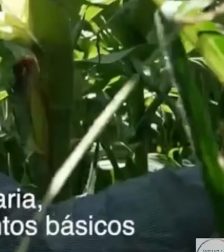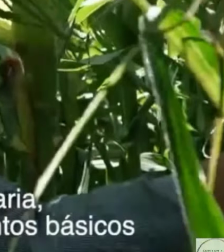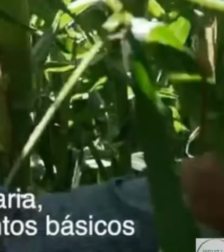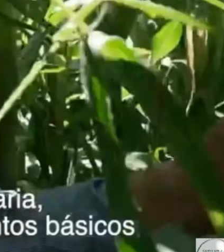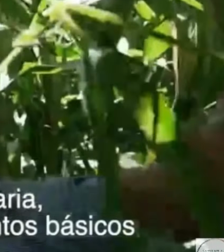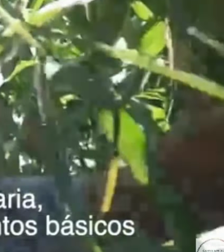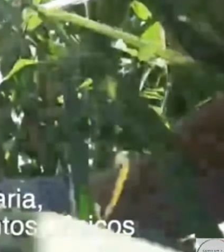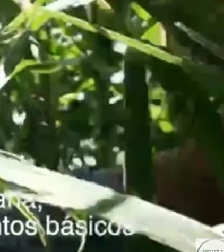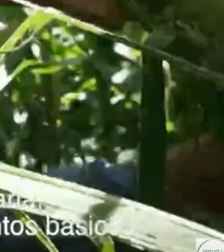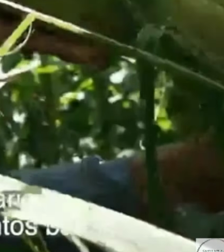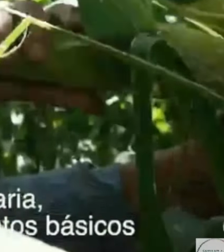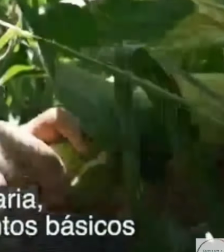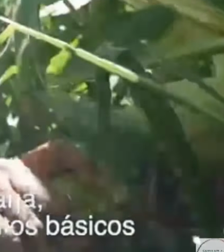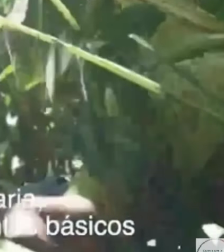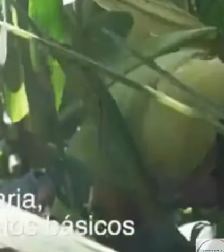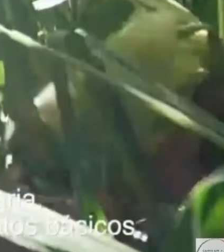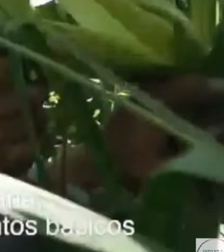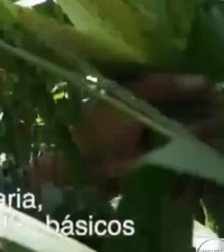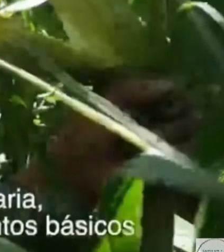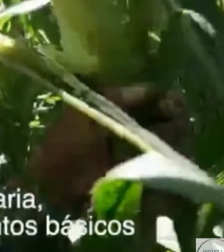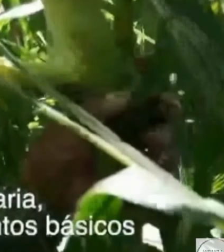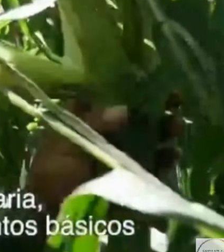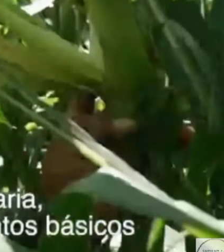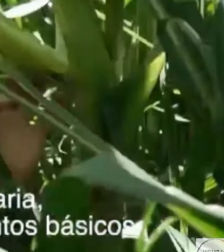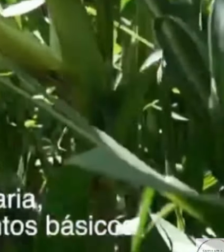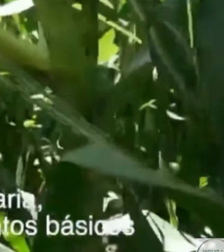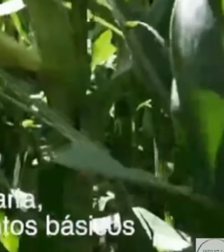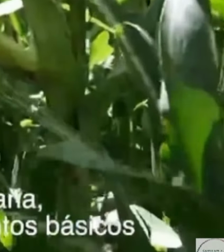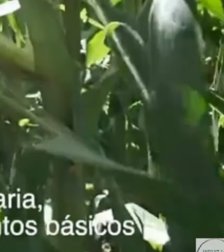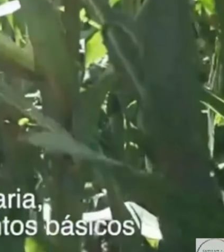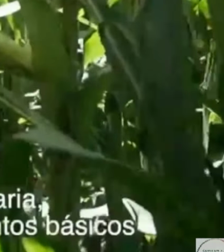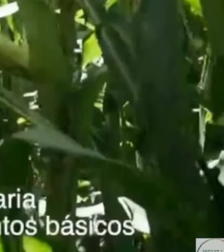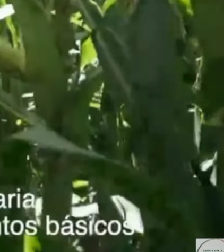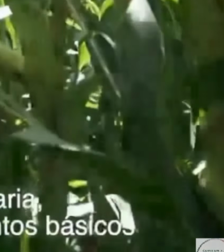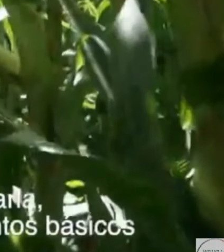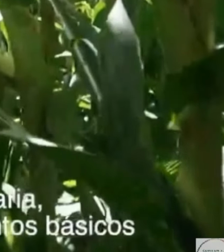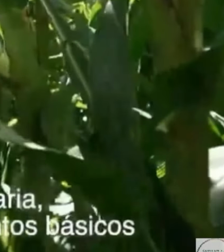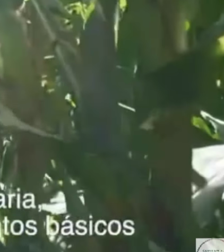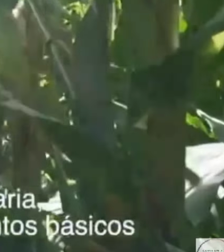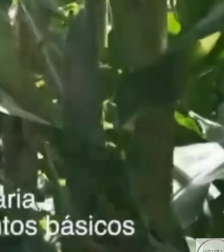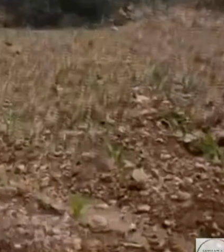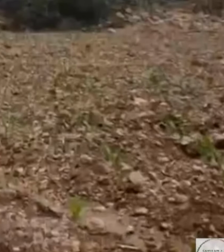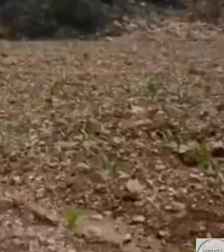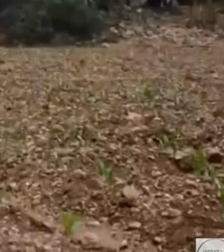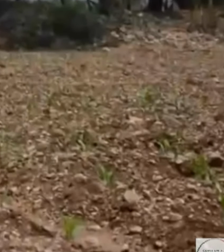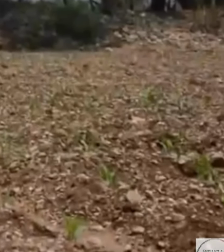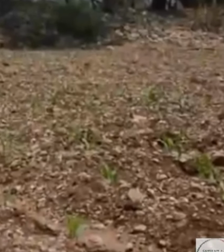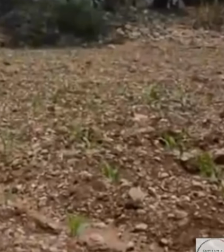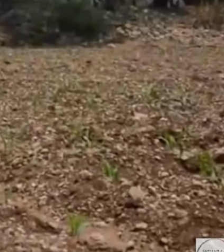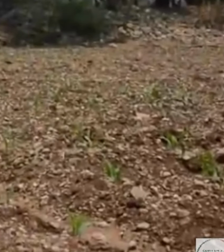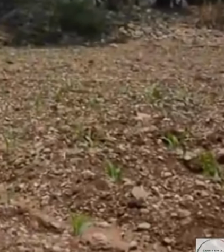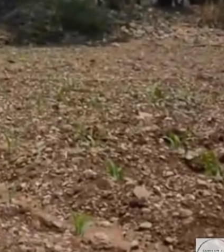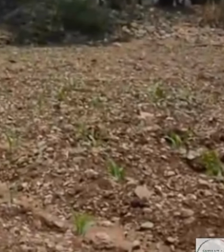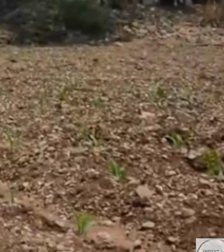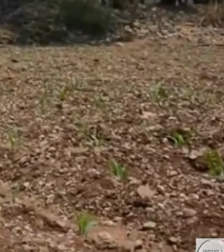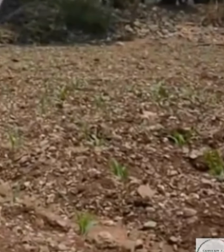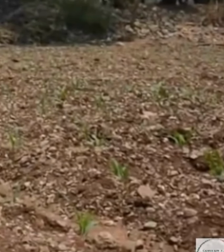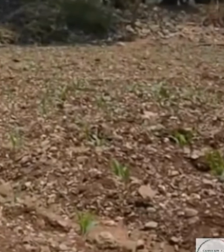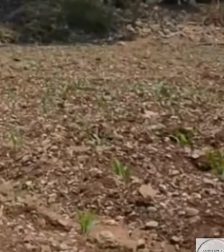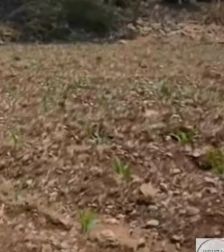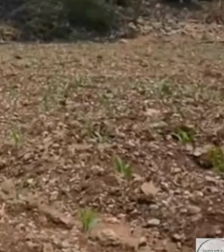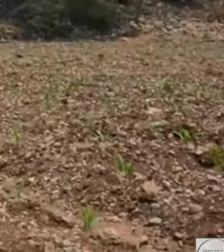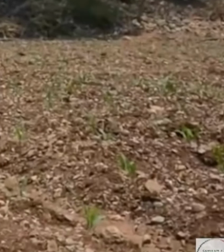Para alcanzar la seguridad y soberanía alimentaria, el Gobierno de México fomenta la producción de alimentos básicos con la entrega de fertilizantes gratuitos a